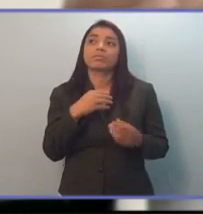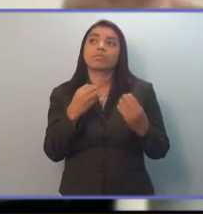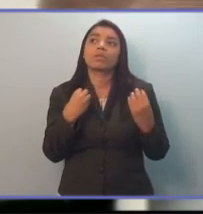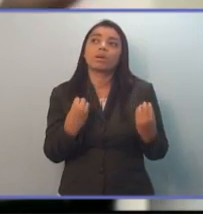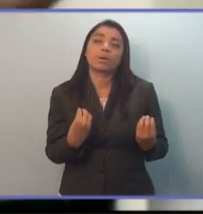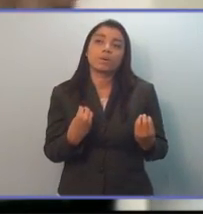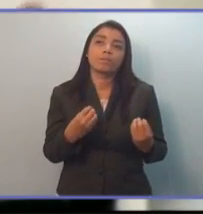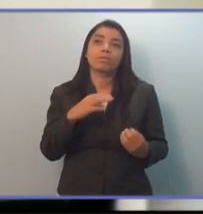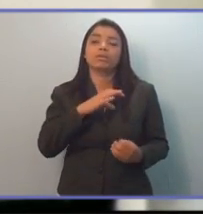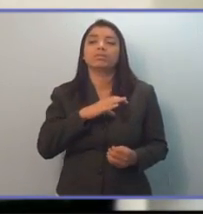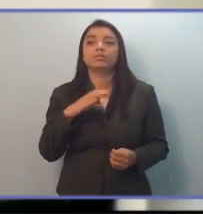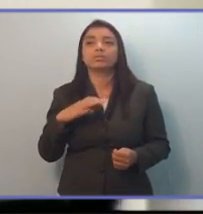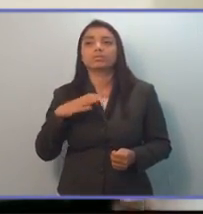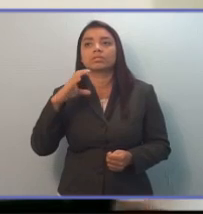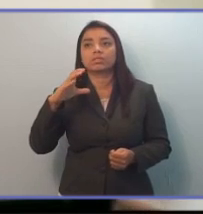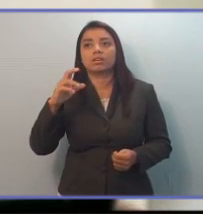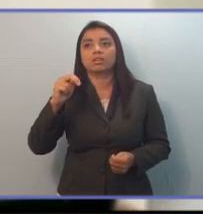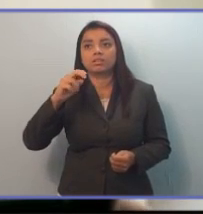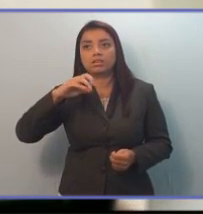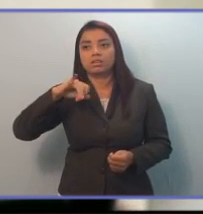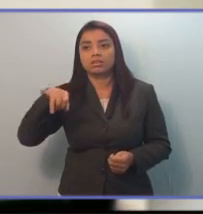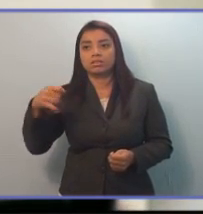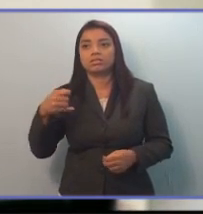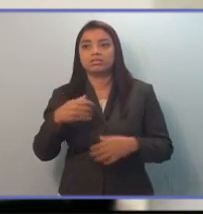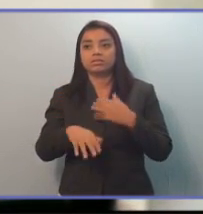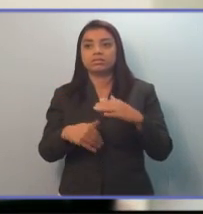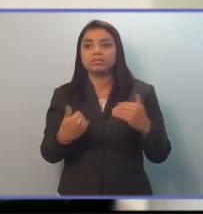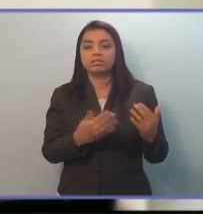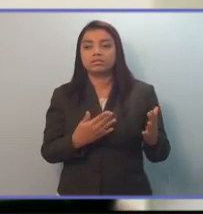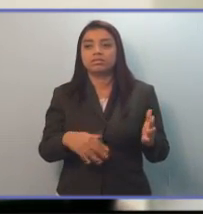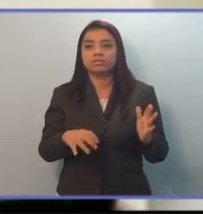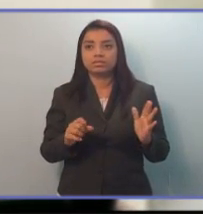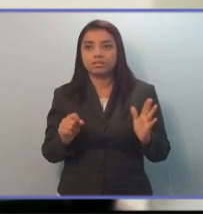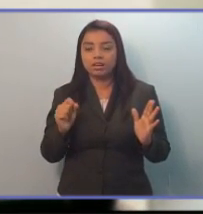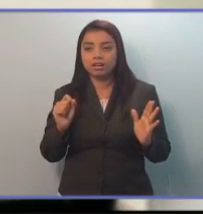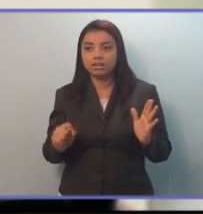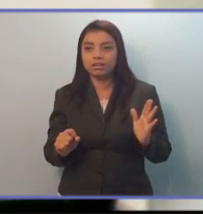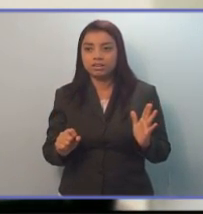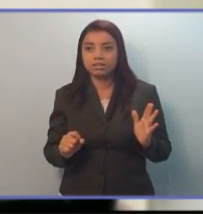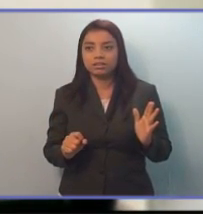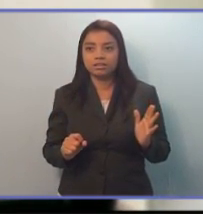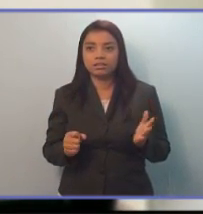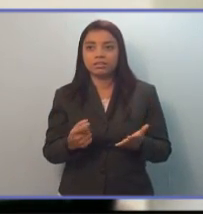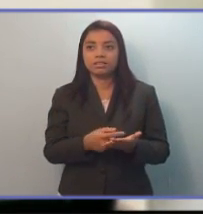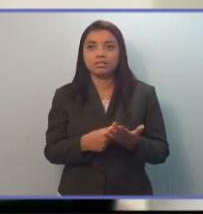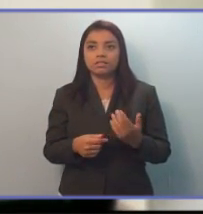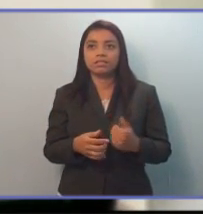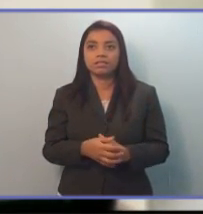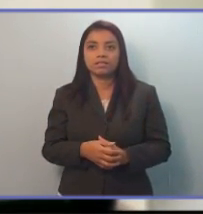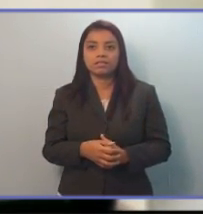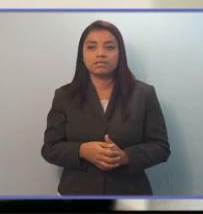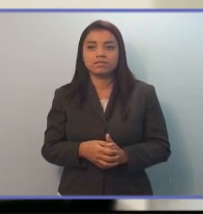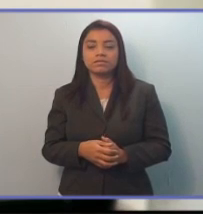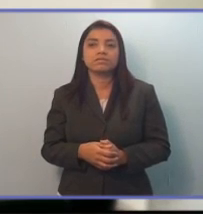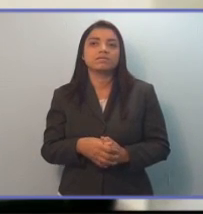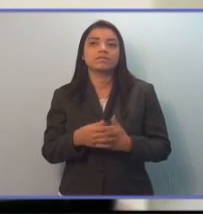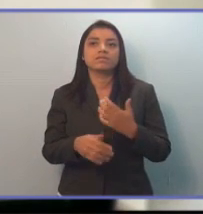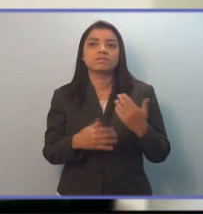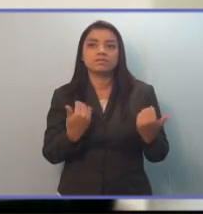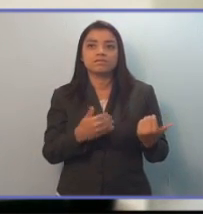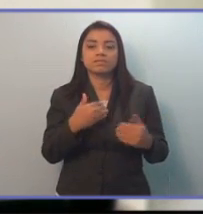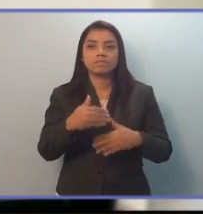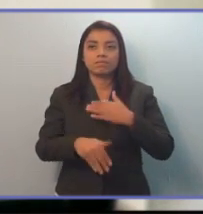el Consejo Nacional de la Judicatura en esta ocasión fue abierto y lo más transparente posible su proceso